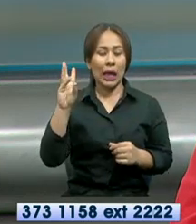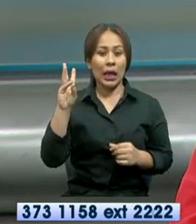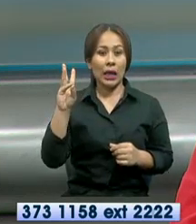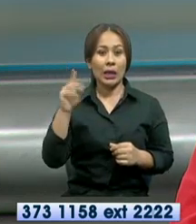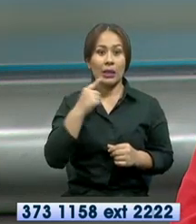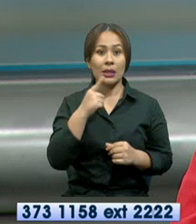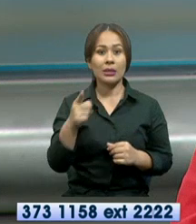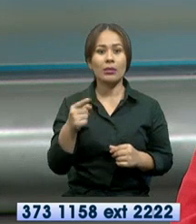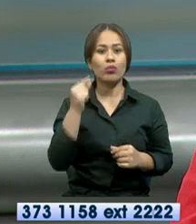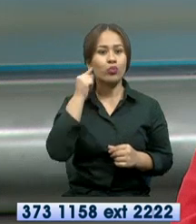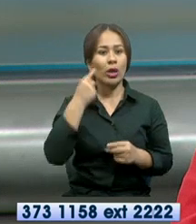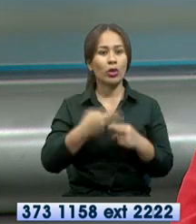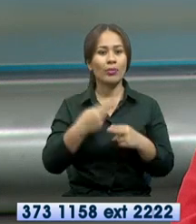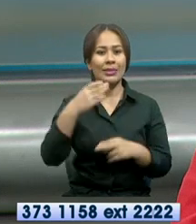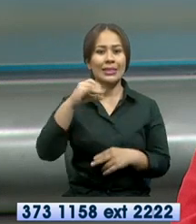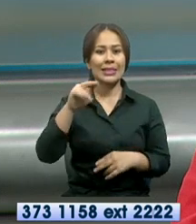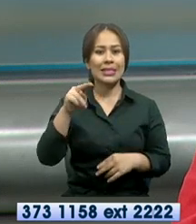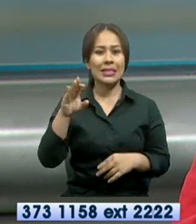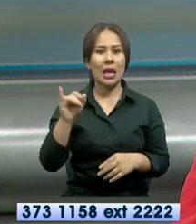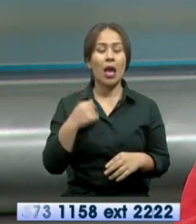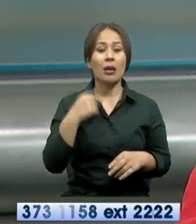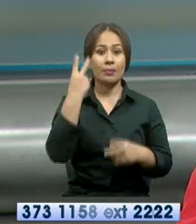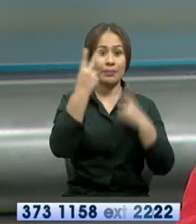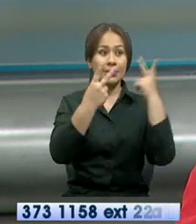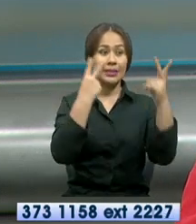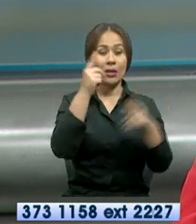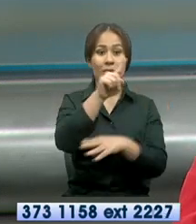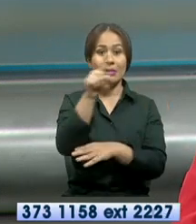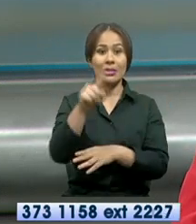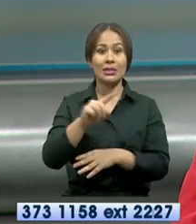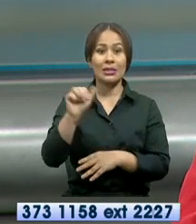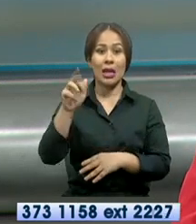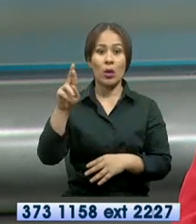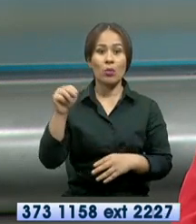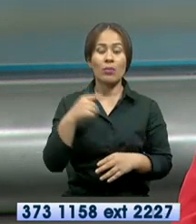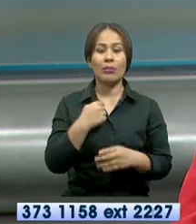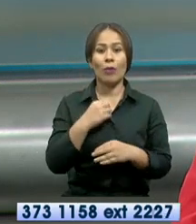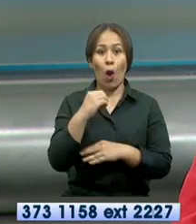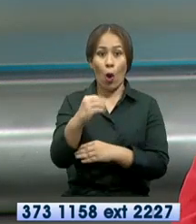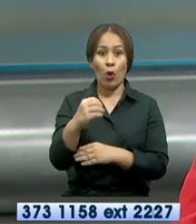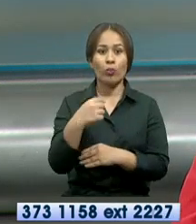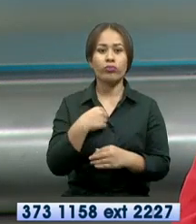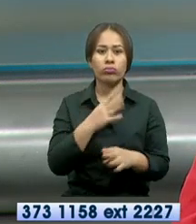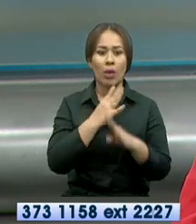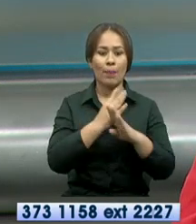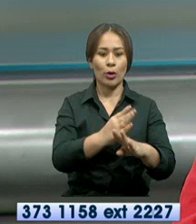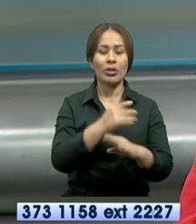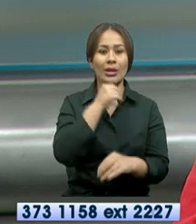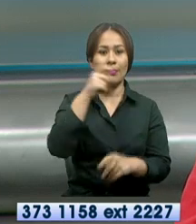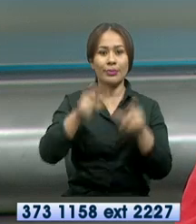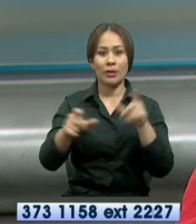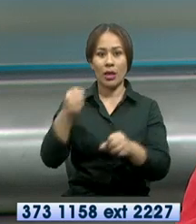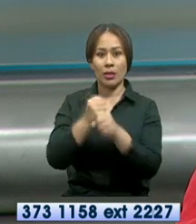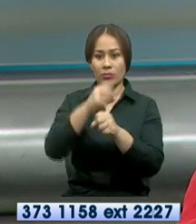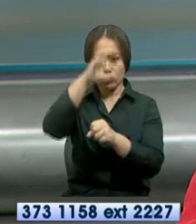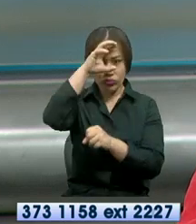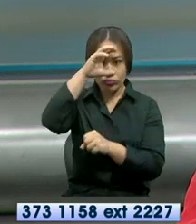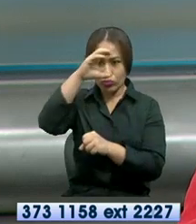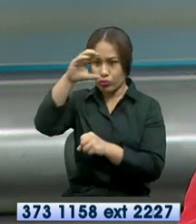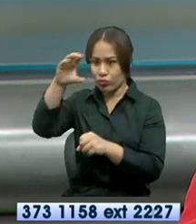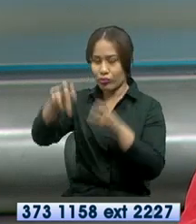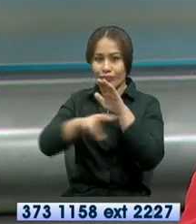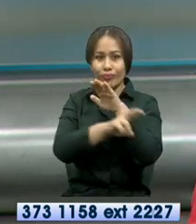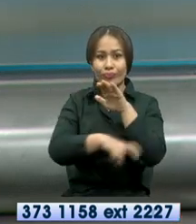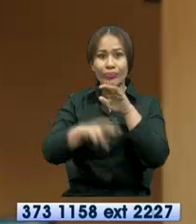campaña. Visitó Saruma y allí expresó que de llegar al poder elaborará una ley que proteja al minero artesanal. Veamos.